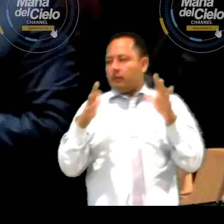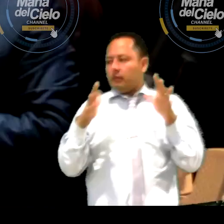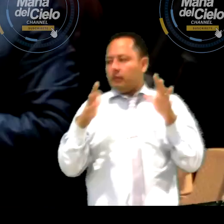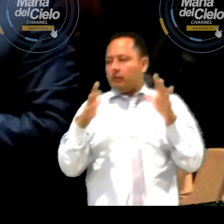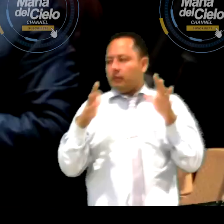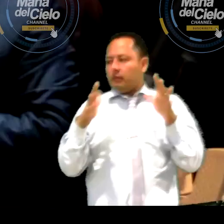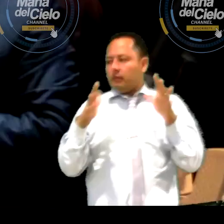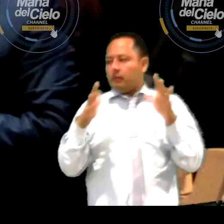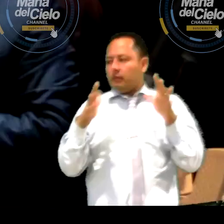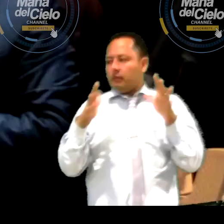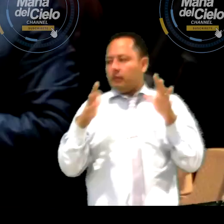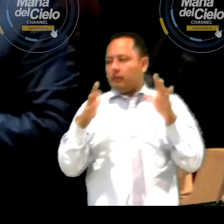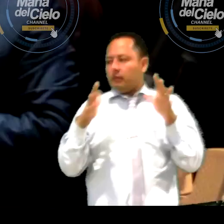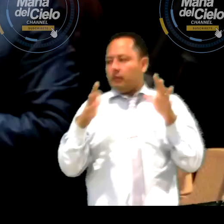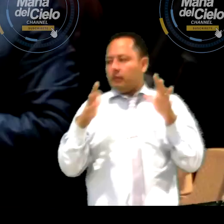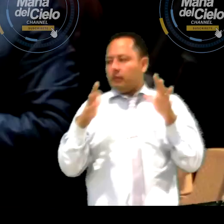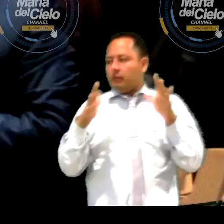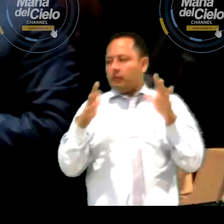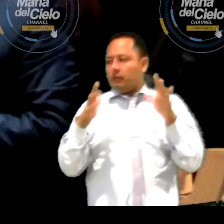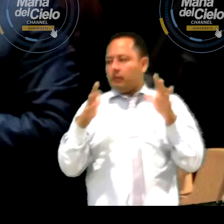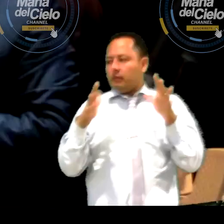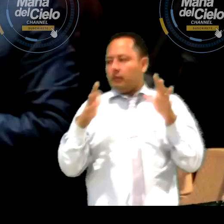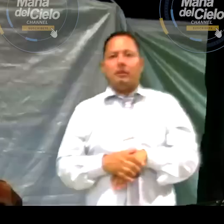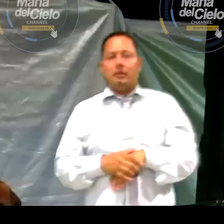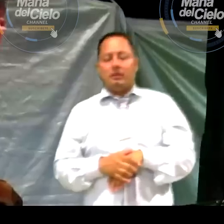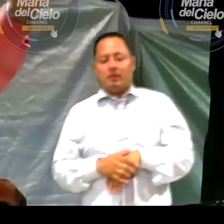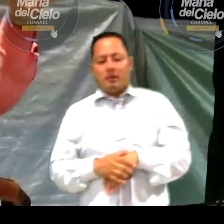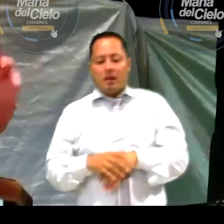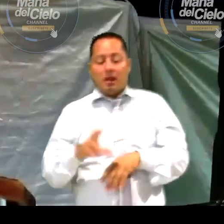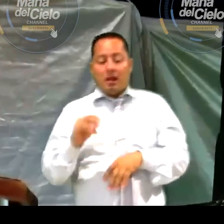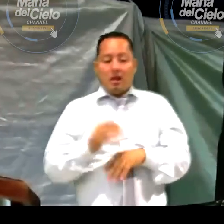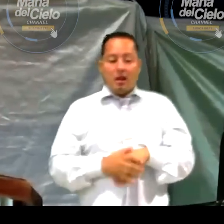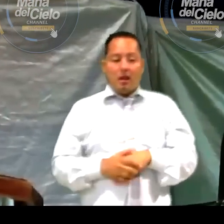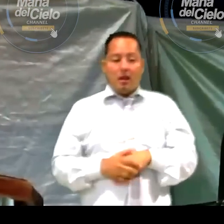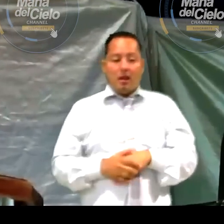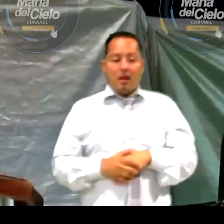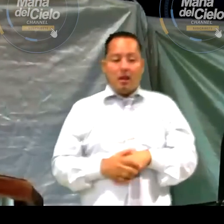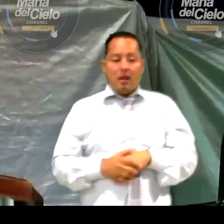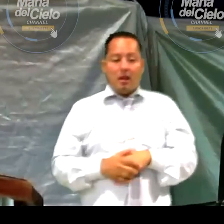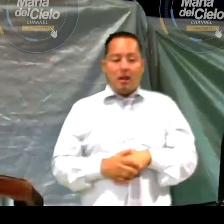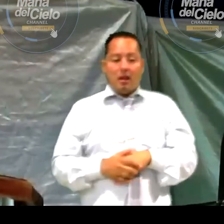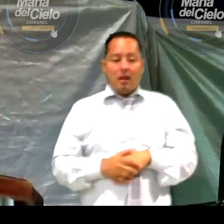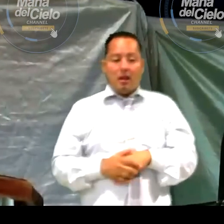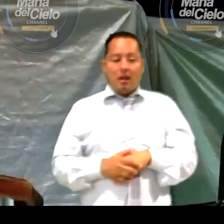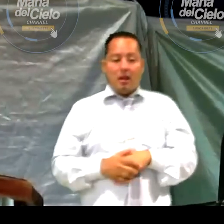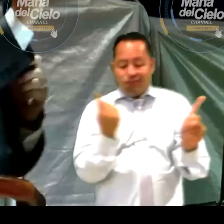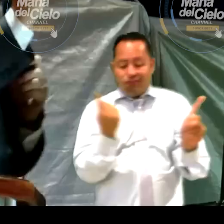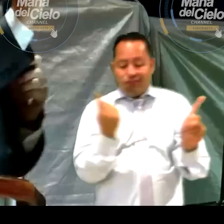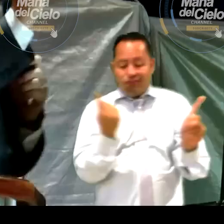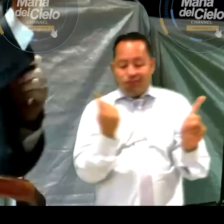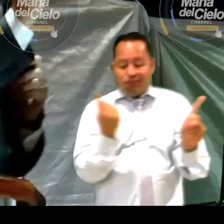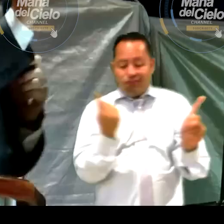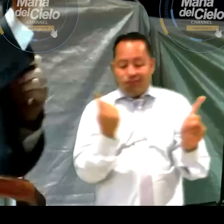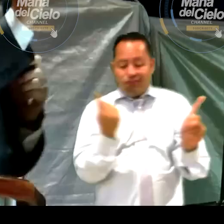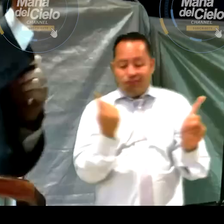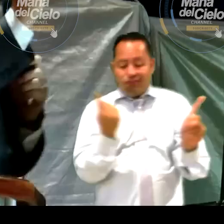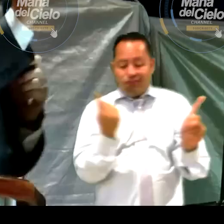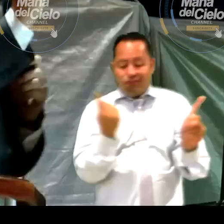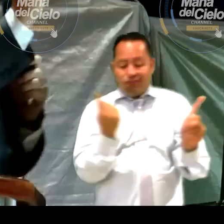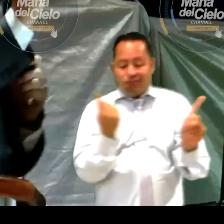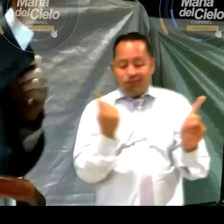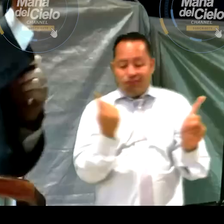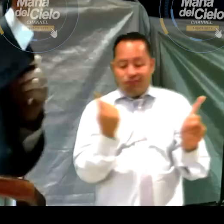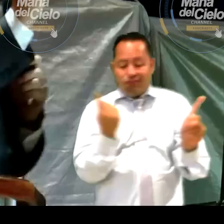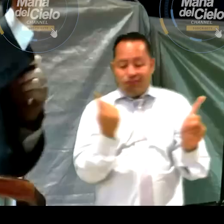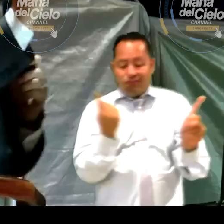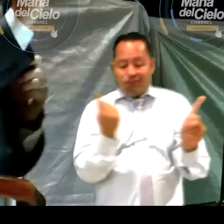Hay gente que no ha superado la muerte de un familiar, que no superaron que los abandonaran un día, que no superaron el día que se dieron